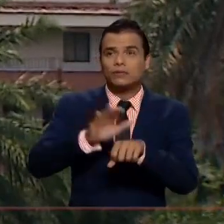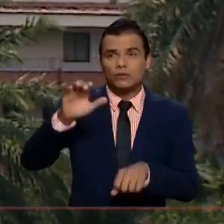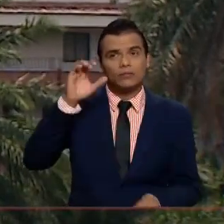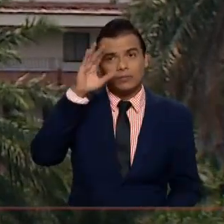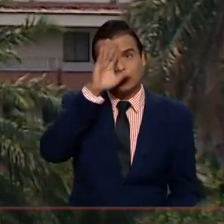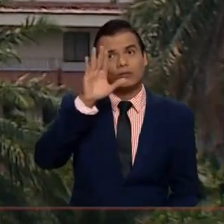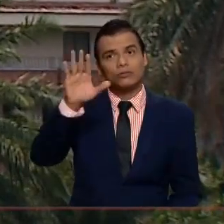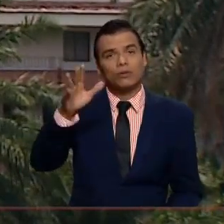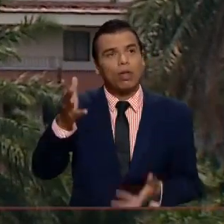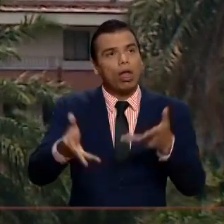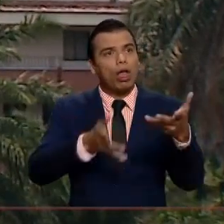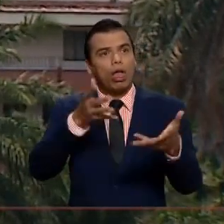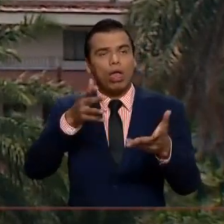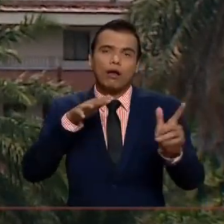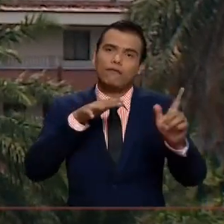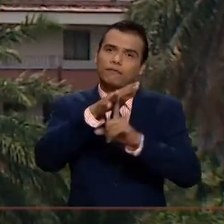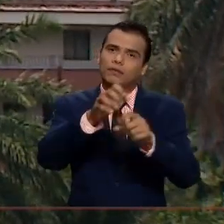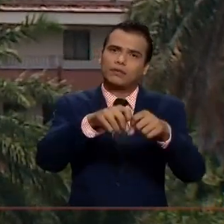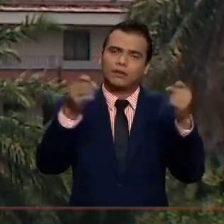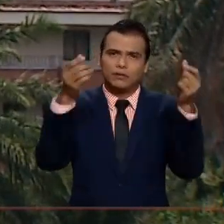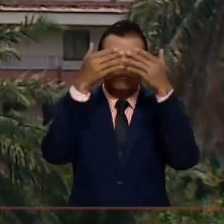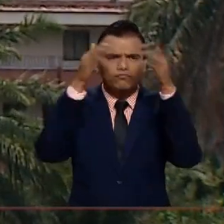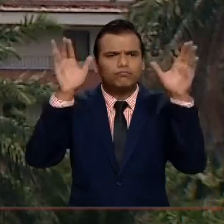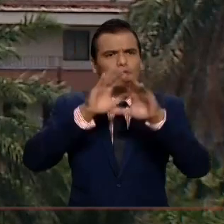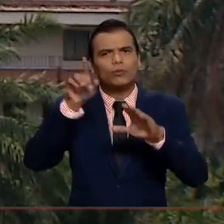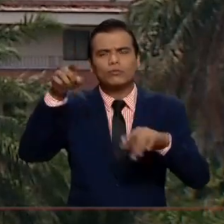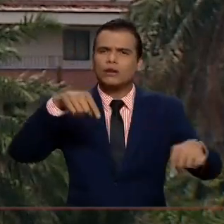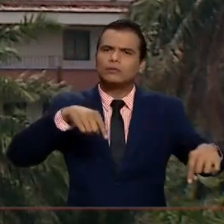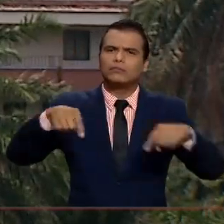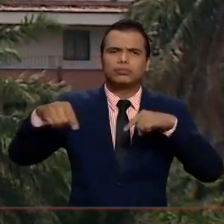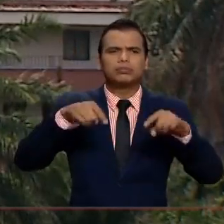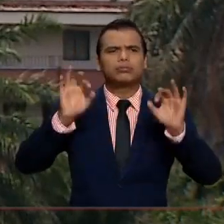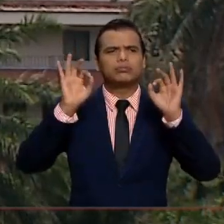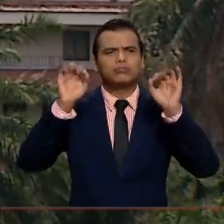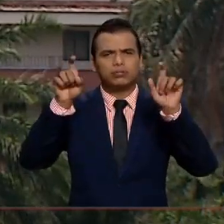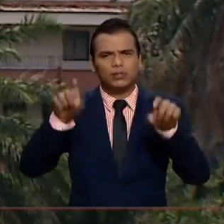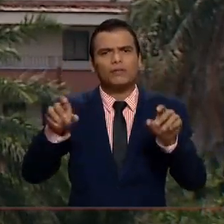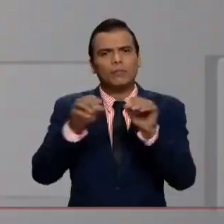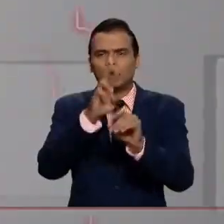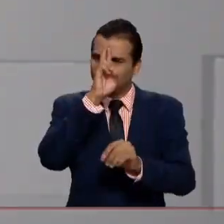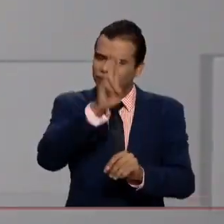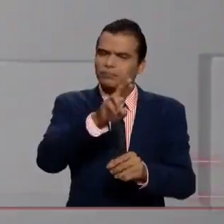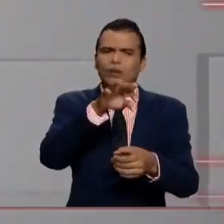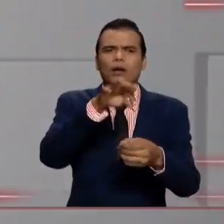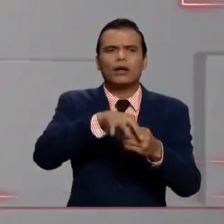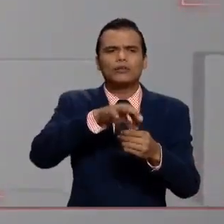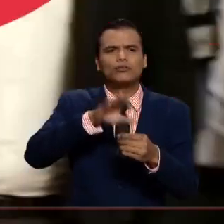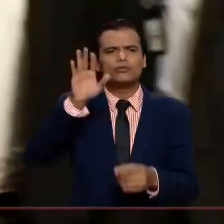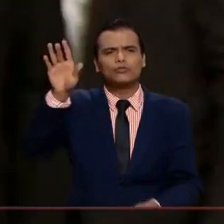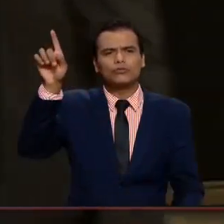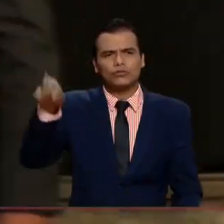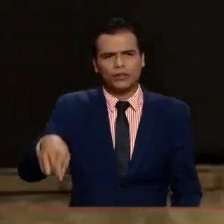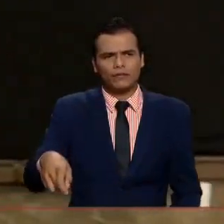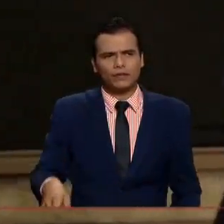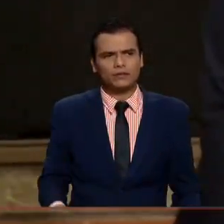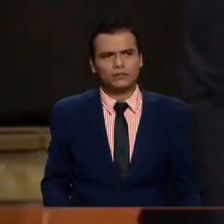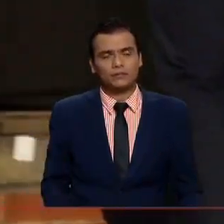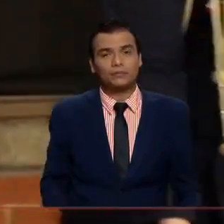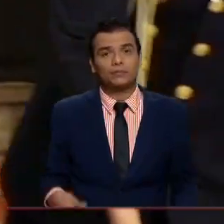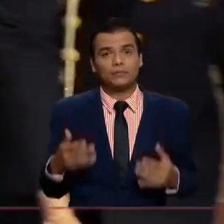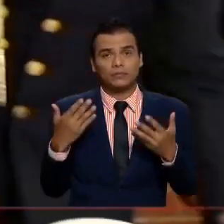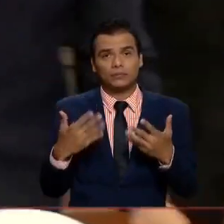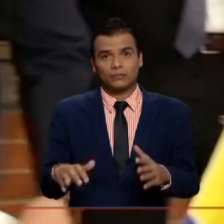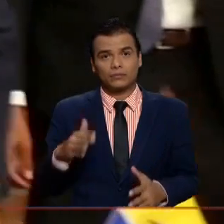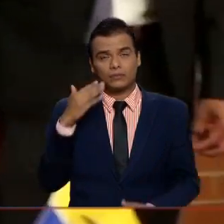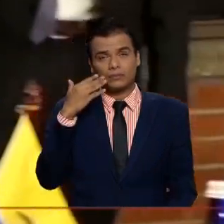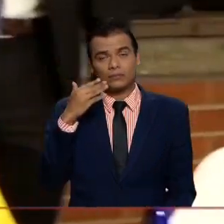a no desequilibrar más la democracia y le pidió garantías en el proceso electoral. A través de un trino en su cuenta